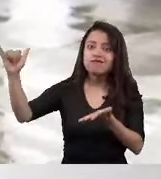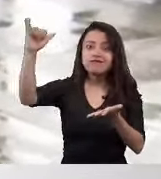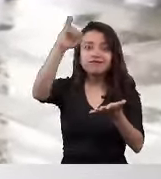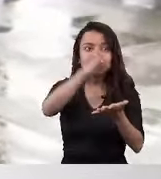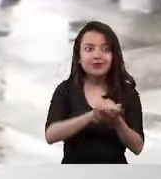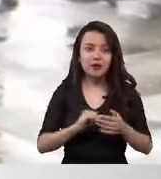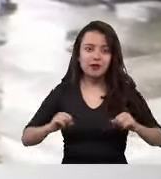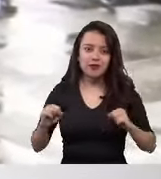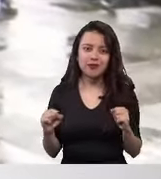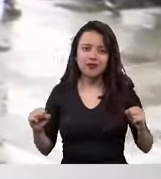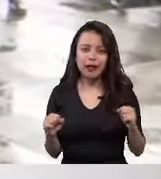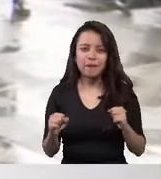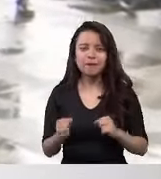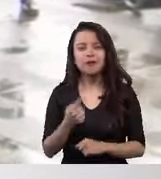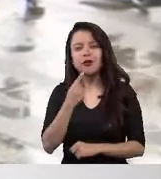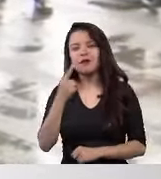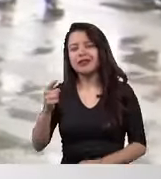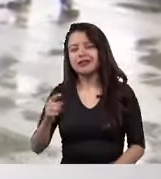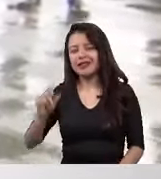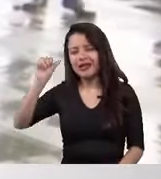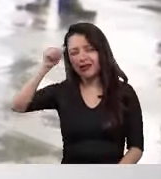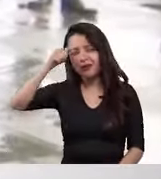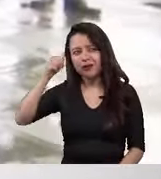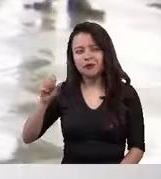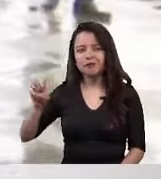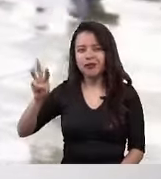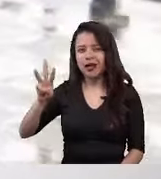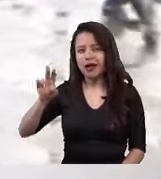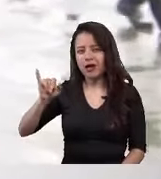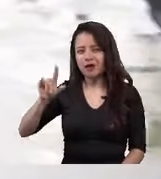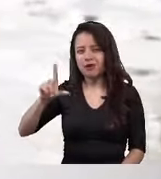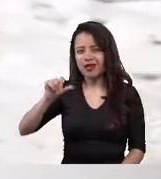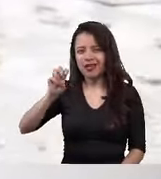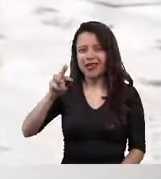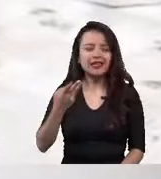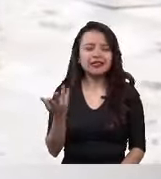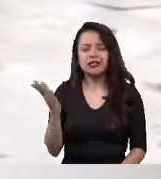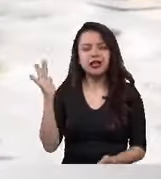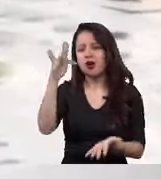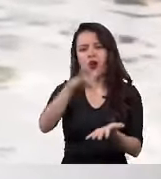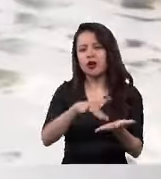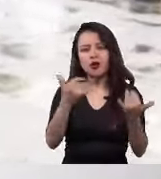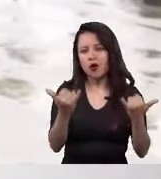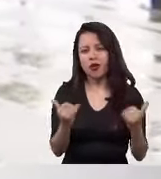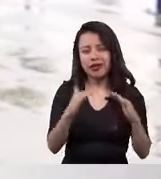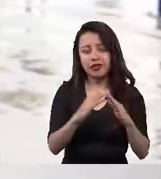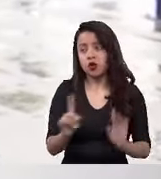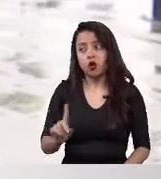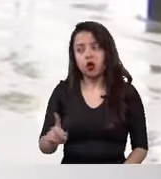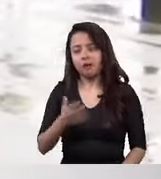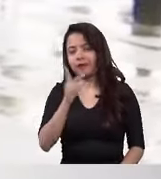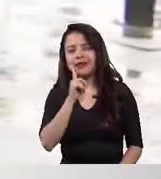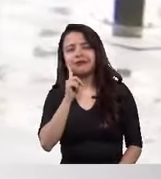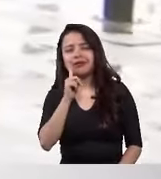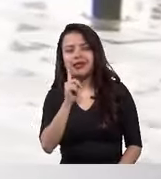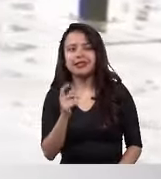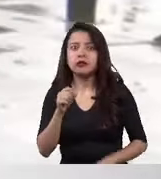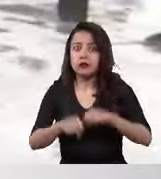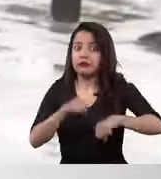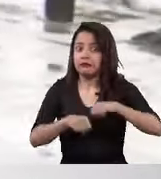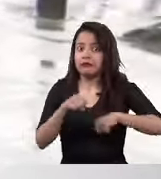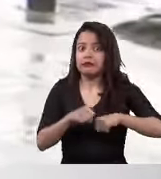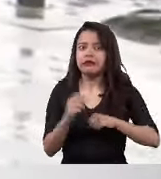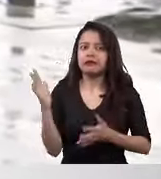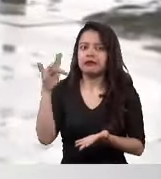el inolvidable William Vinasco Che, que no me esperen en la casa, no mentiras. A mí sí me toca llegar sí o sí, así me toca en bicicleta. Mi